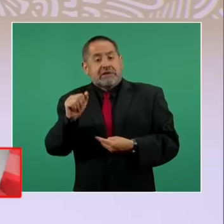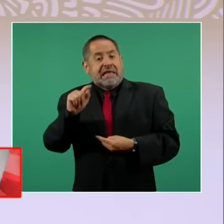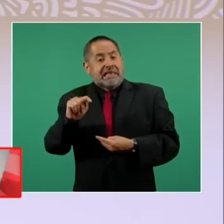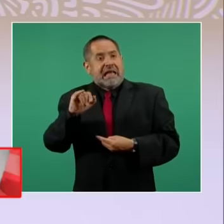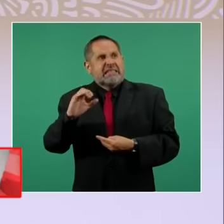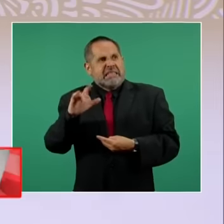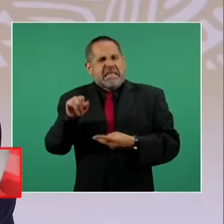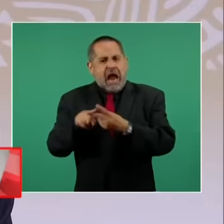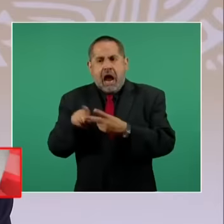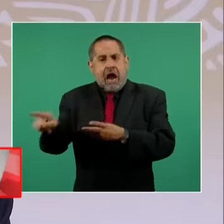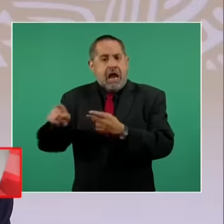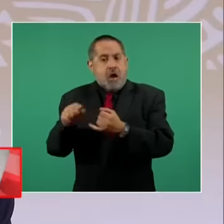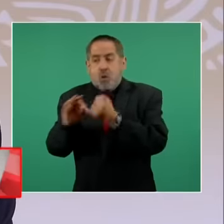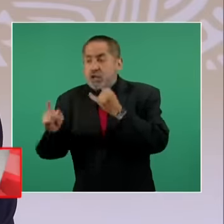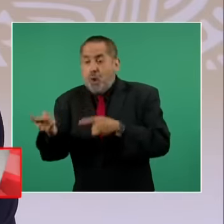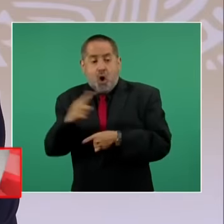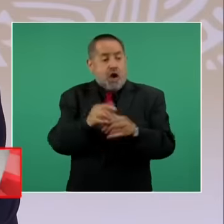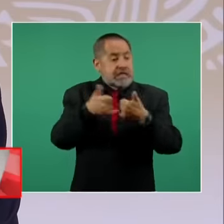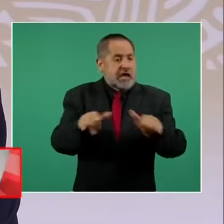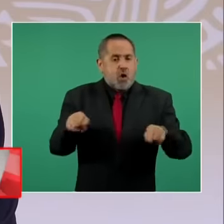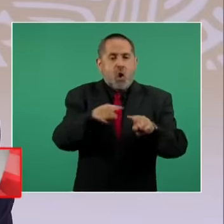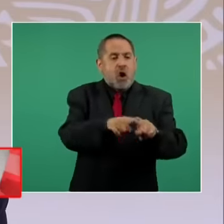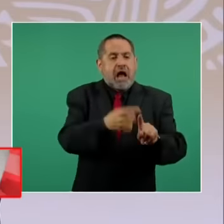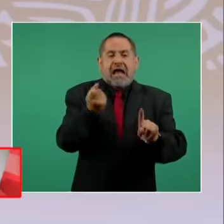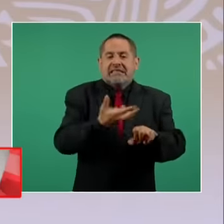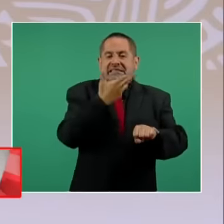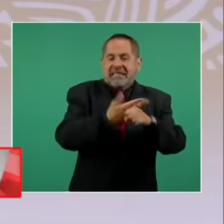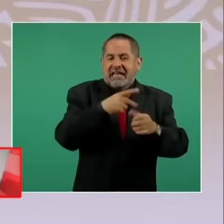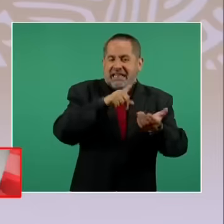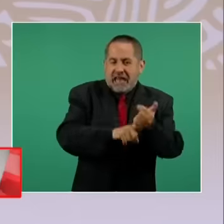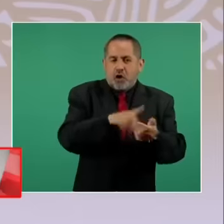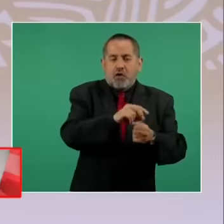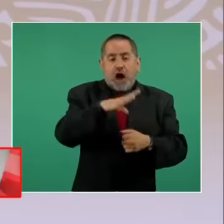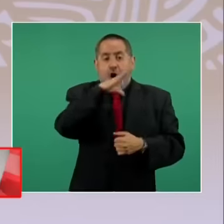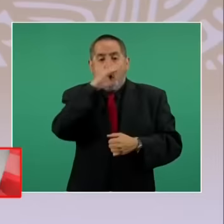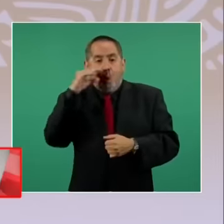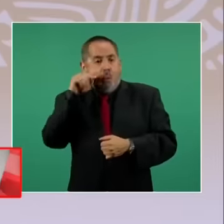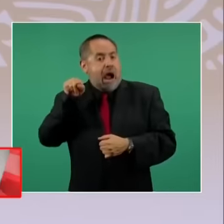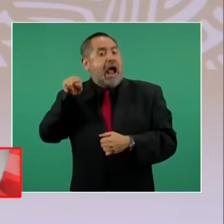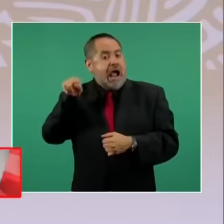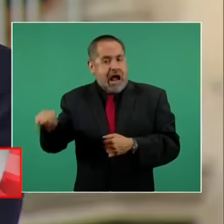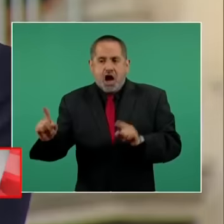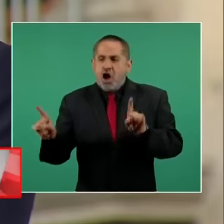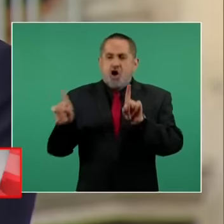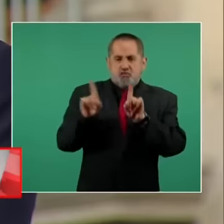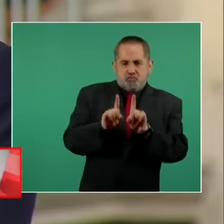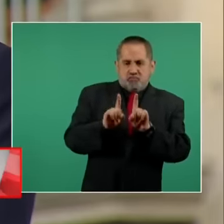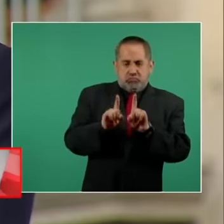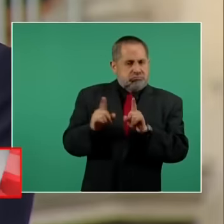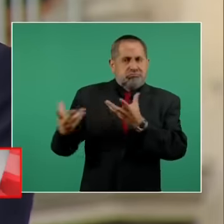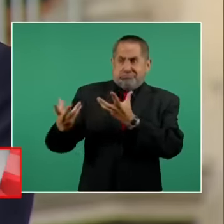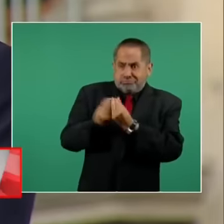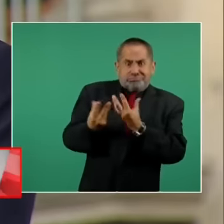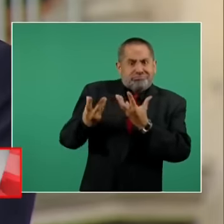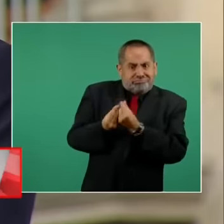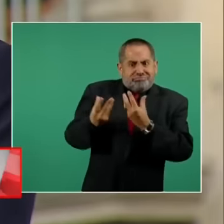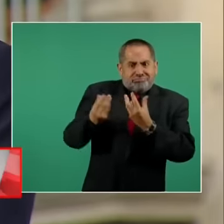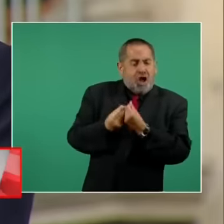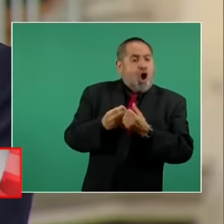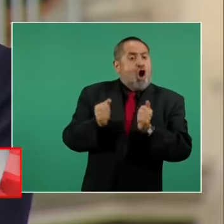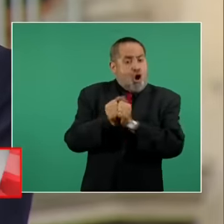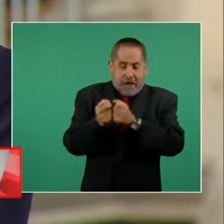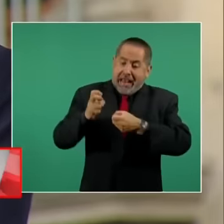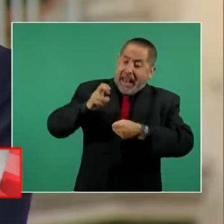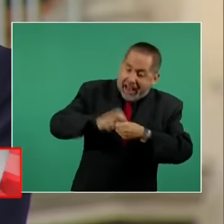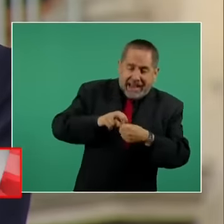último, quien fuera su yerno, secretario y agente de la República de Cuba en armas ante el gobierno mexicano. En la guerra